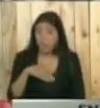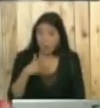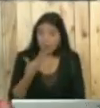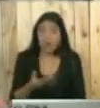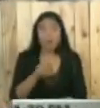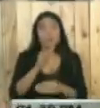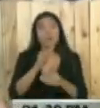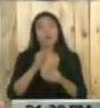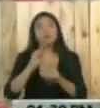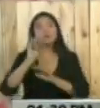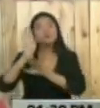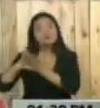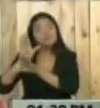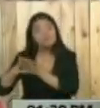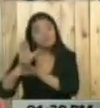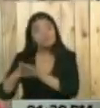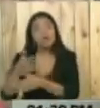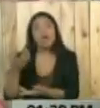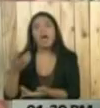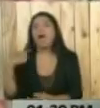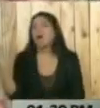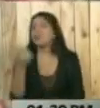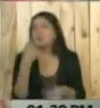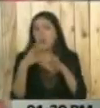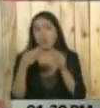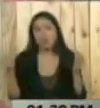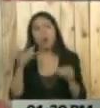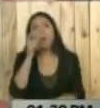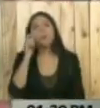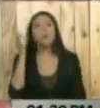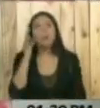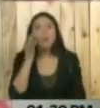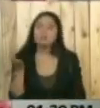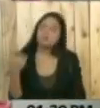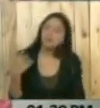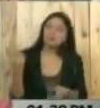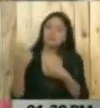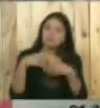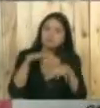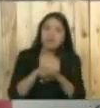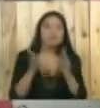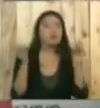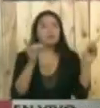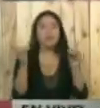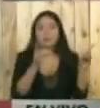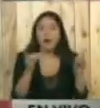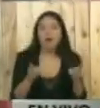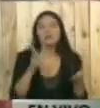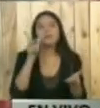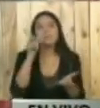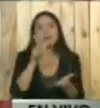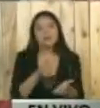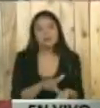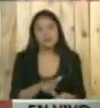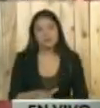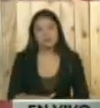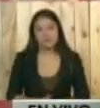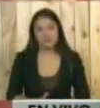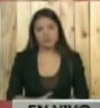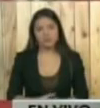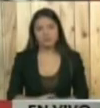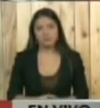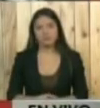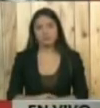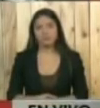de llamarlos a los hermanos, a las hermanas, abrirles espacio del debate, del diálogo, participación.